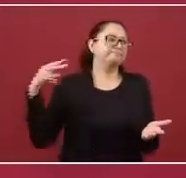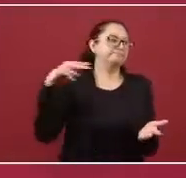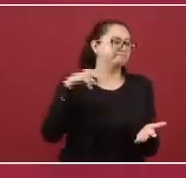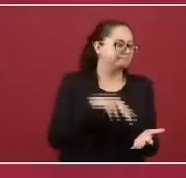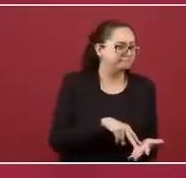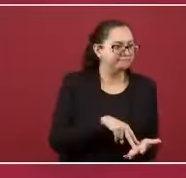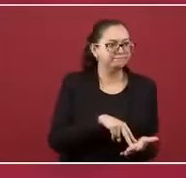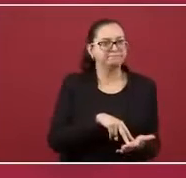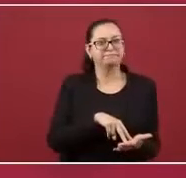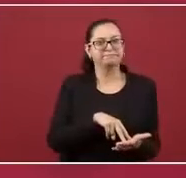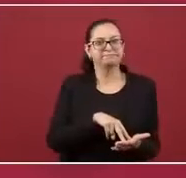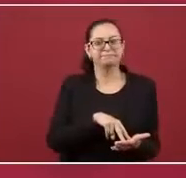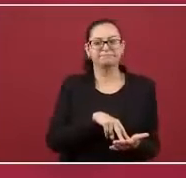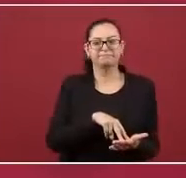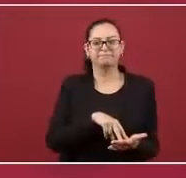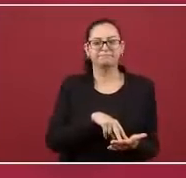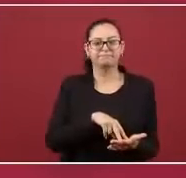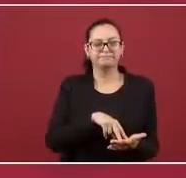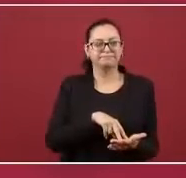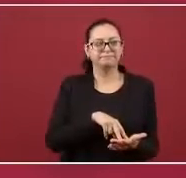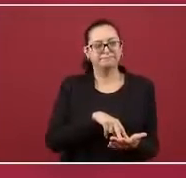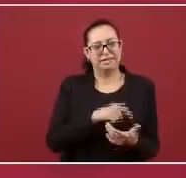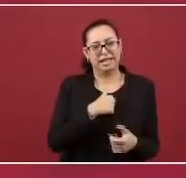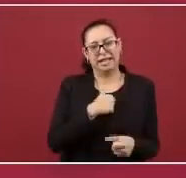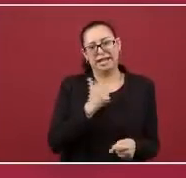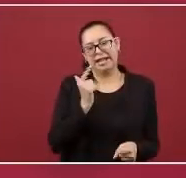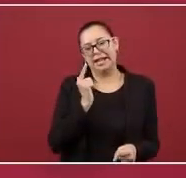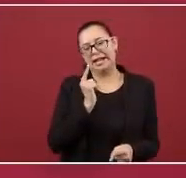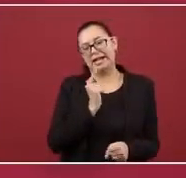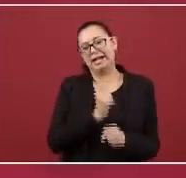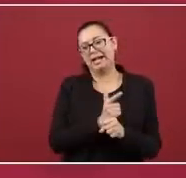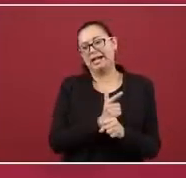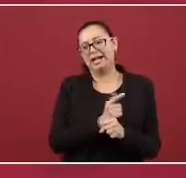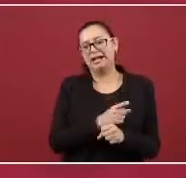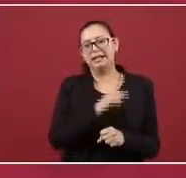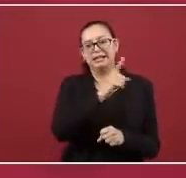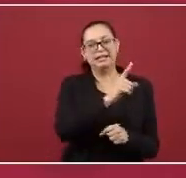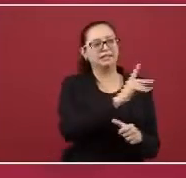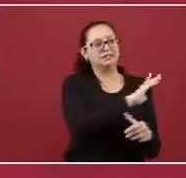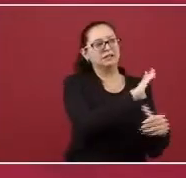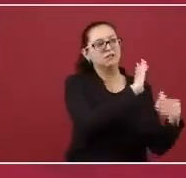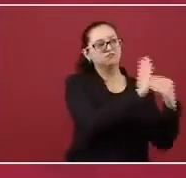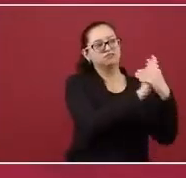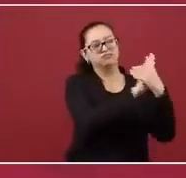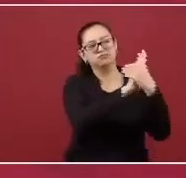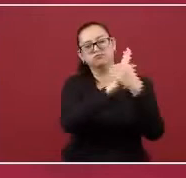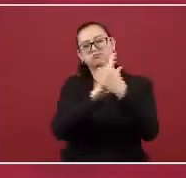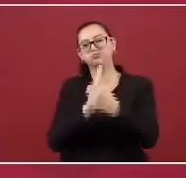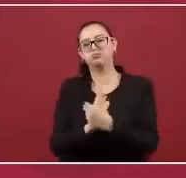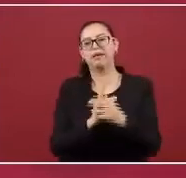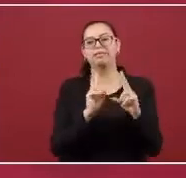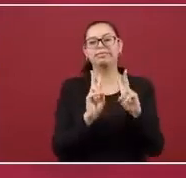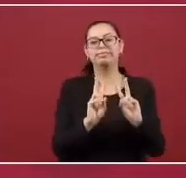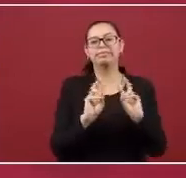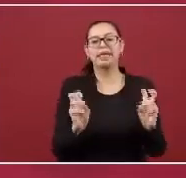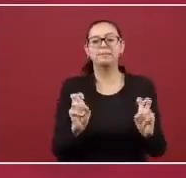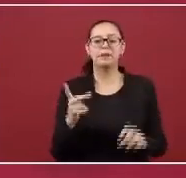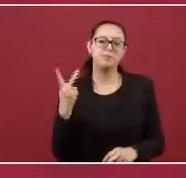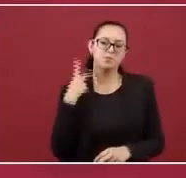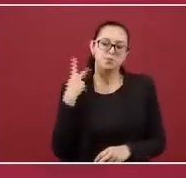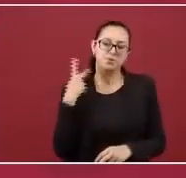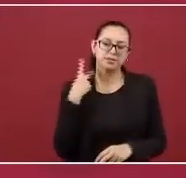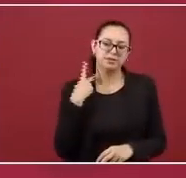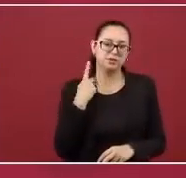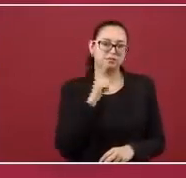y se encontró que eran los expedientes políticos que estaban